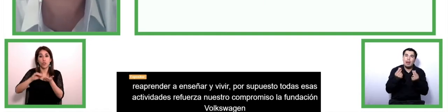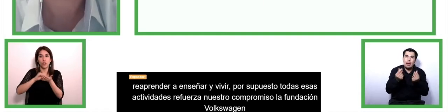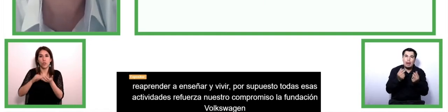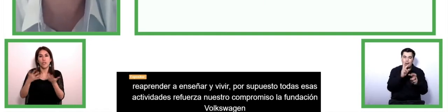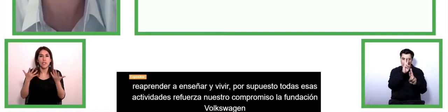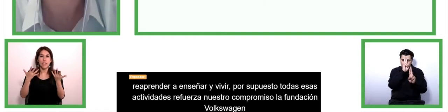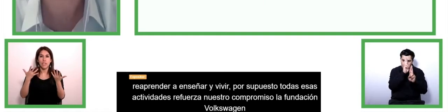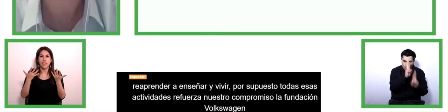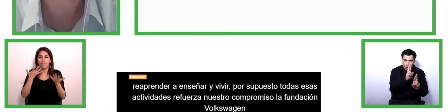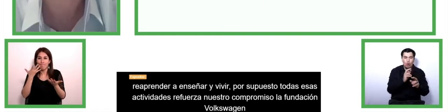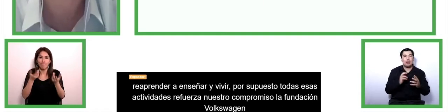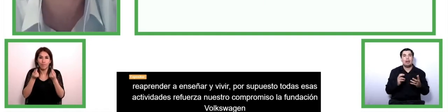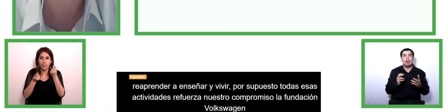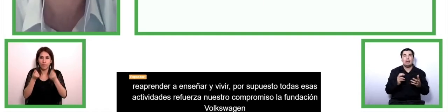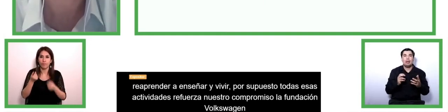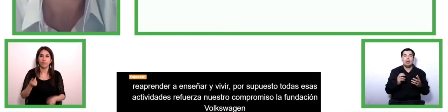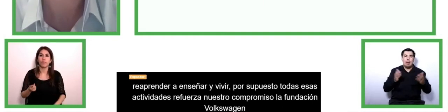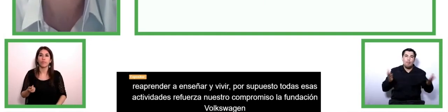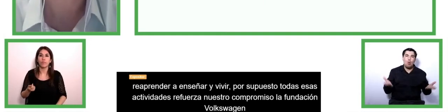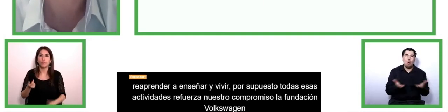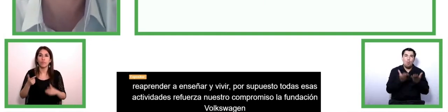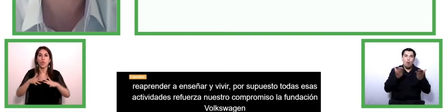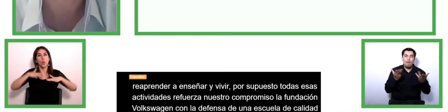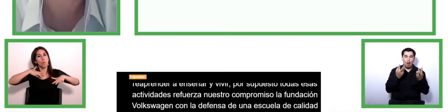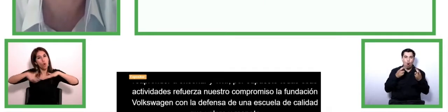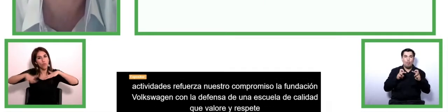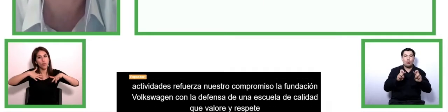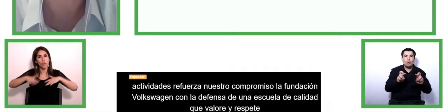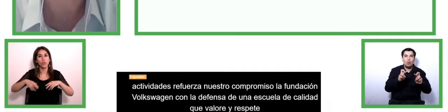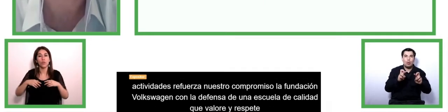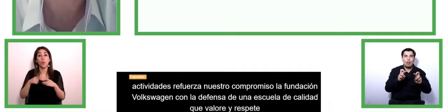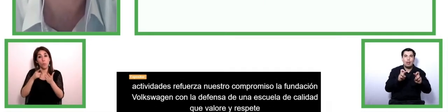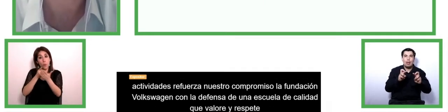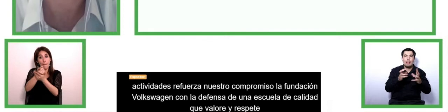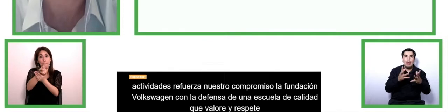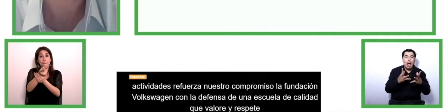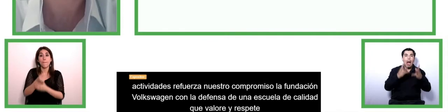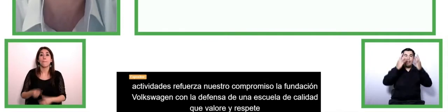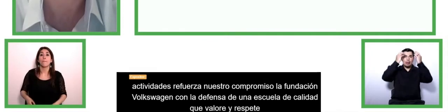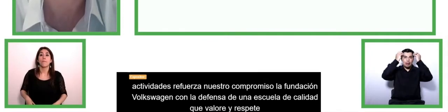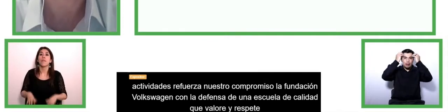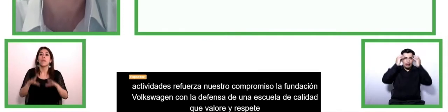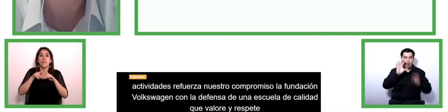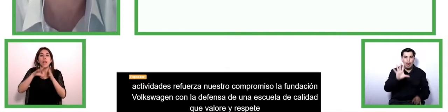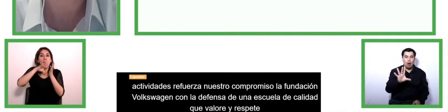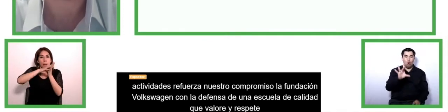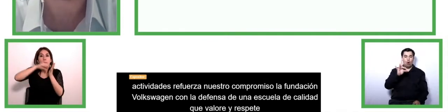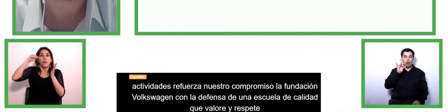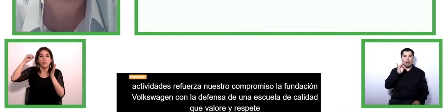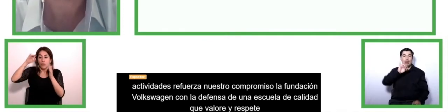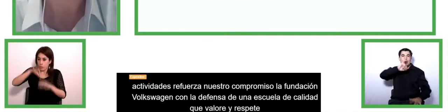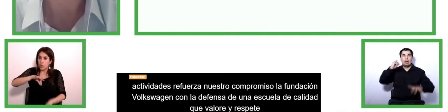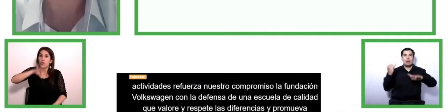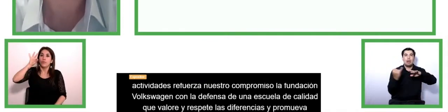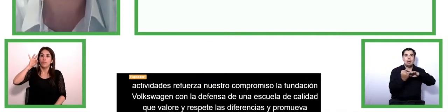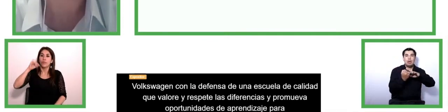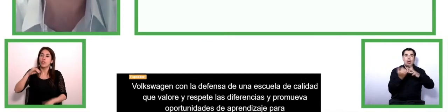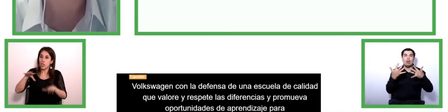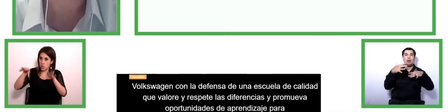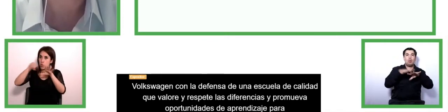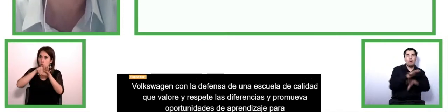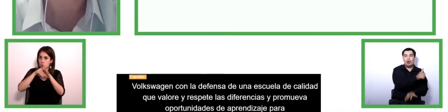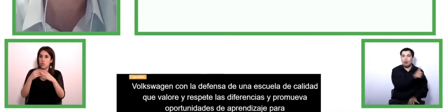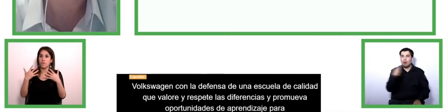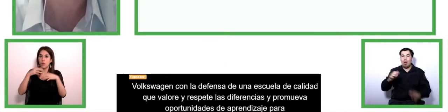y respete las diferencias y promueva oportunidades de aprendizaje para acoger e incluir a todos.